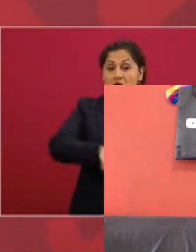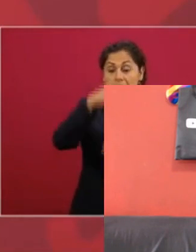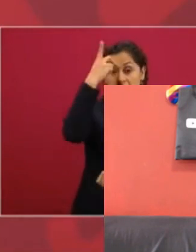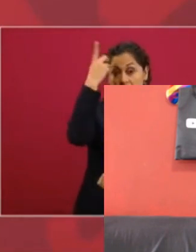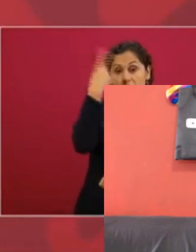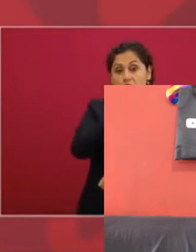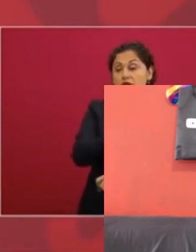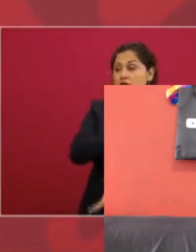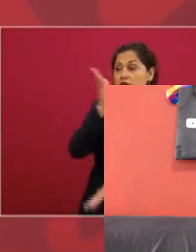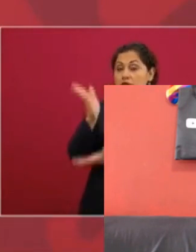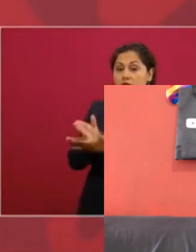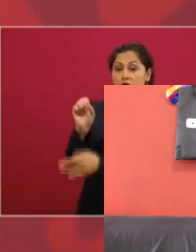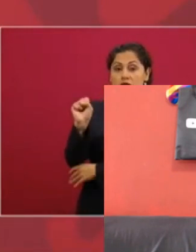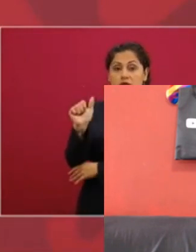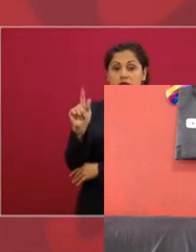y unos